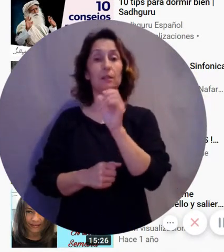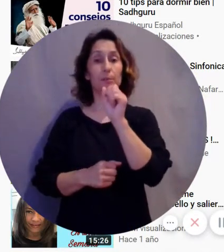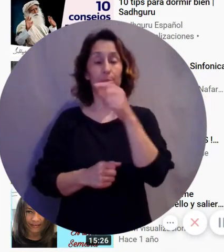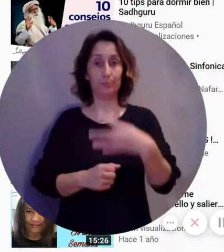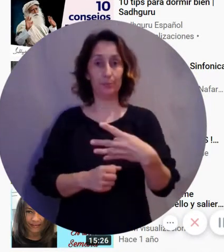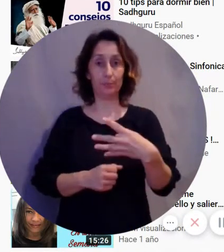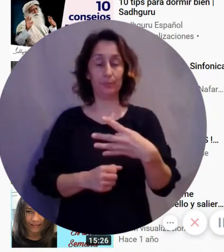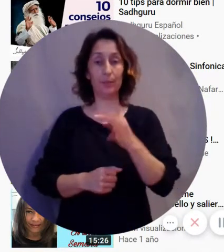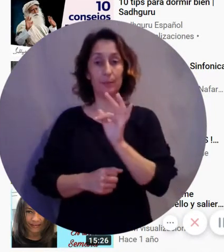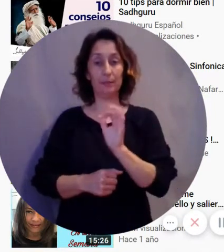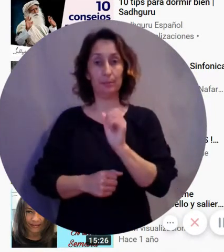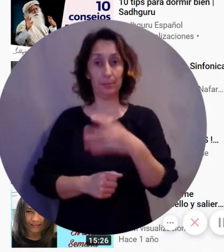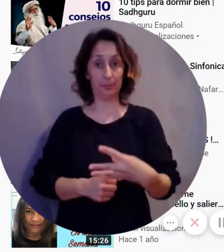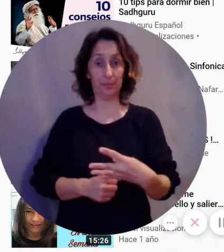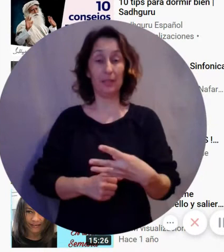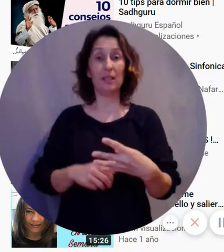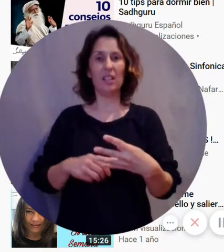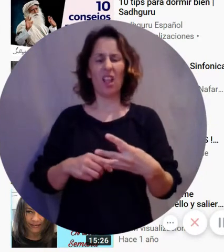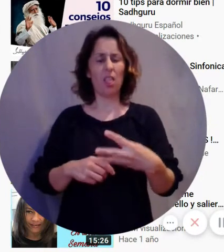sobre el signo menos.